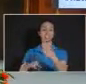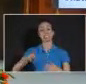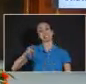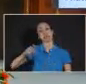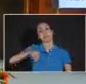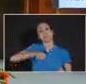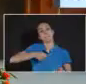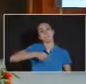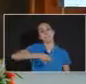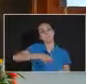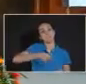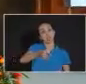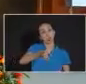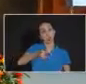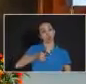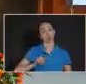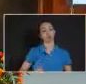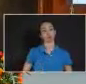Pero lo mató en batalla.